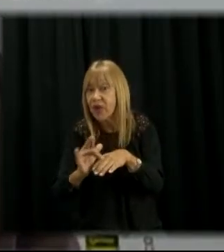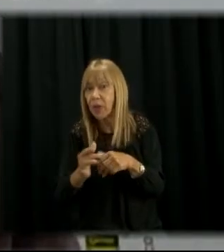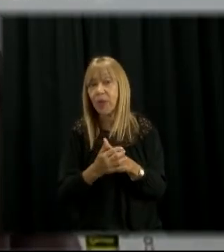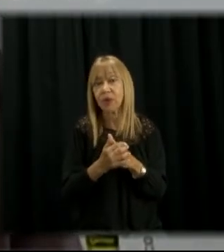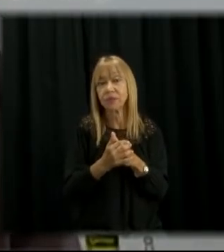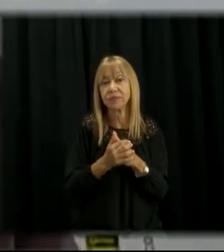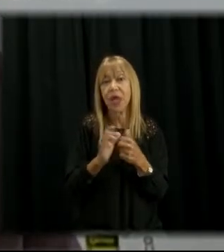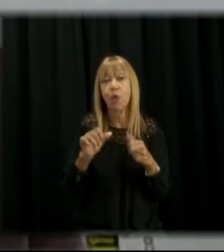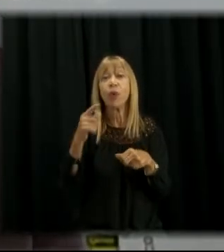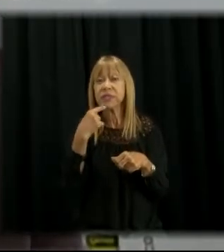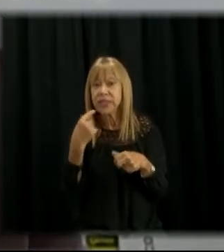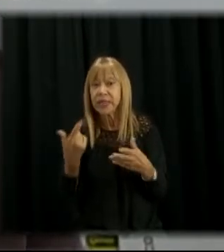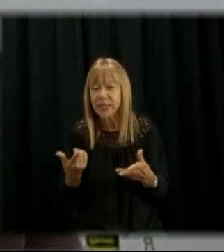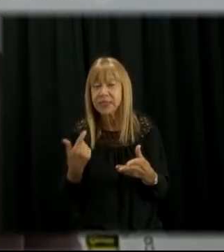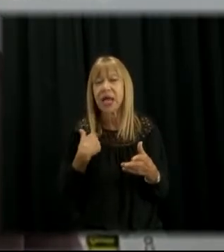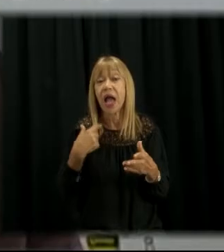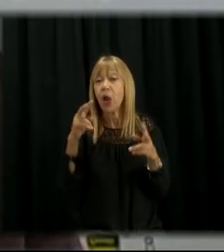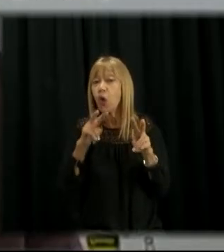disponible. Dicho esto,